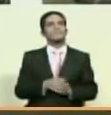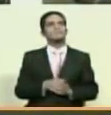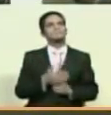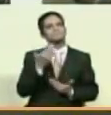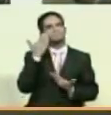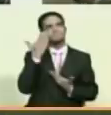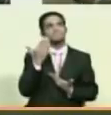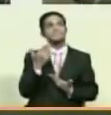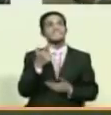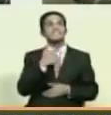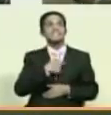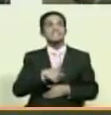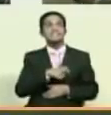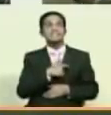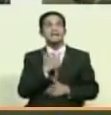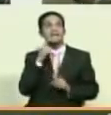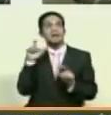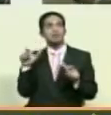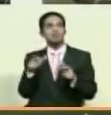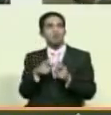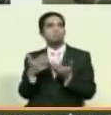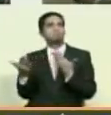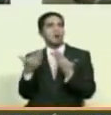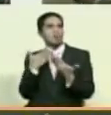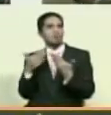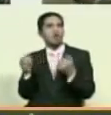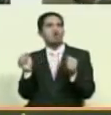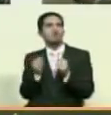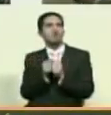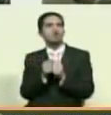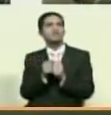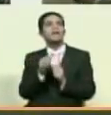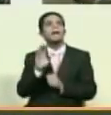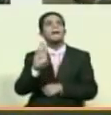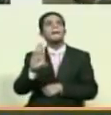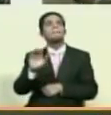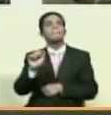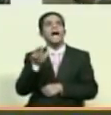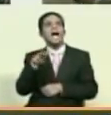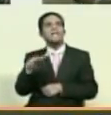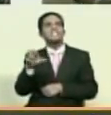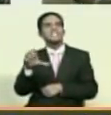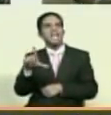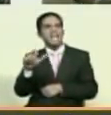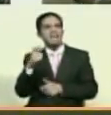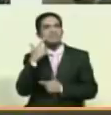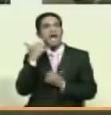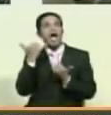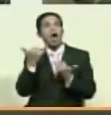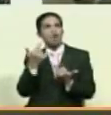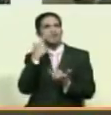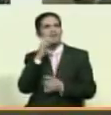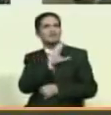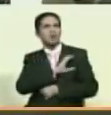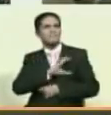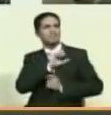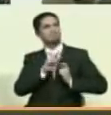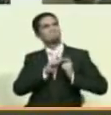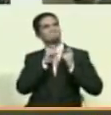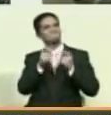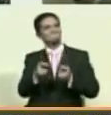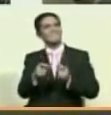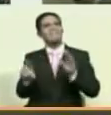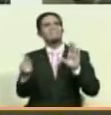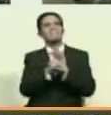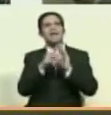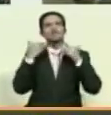dice, en Ginebra sostuvimos una cordial y productiva reunión de trabajo con Michelle Bachelet, que hoy se estrena como alta comisionada por los derechos humanos